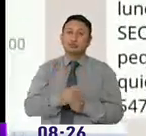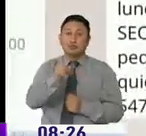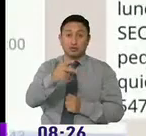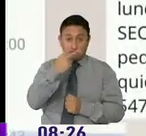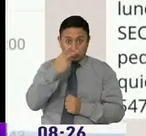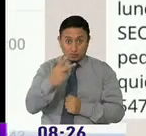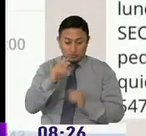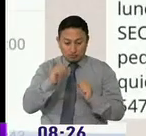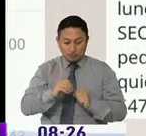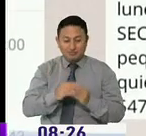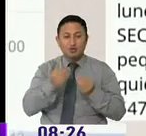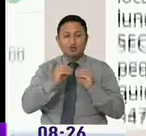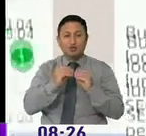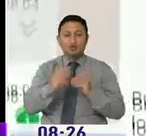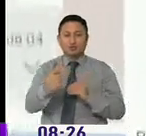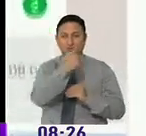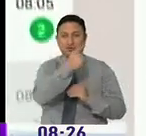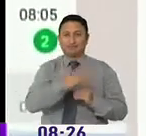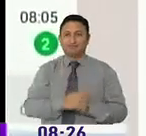visto,